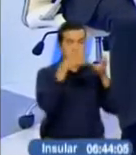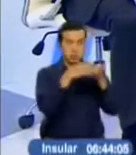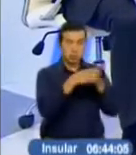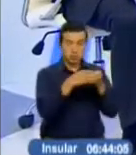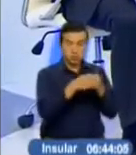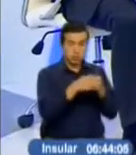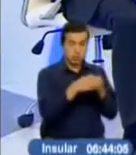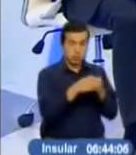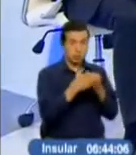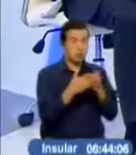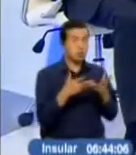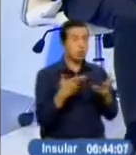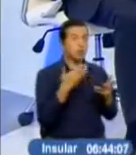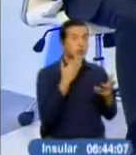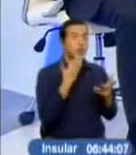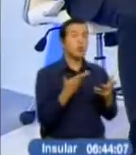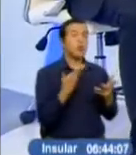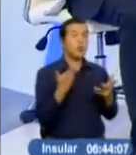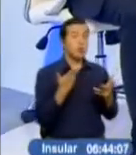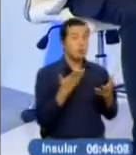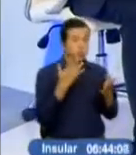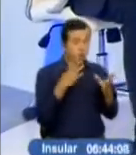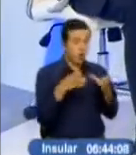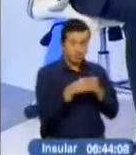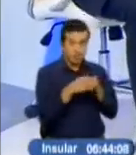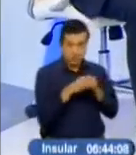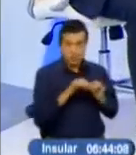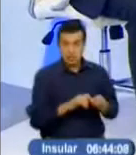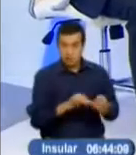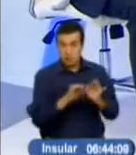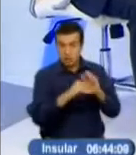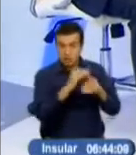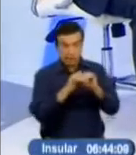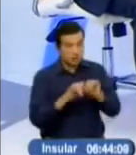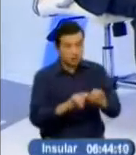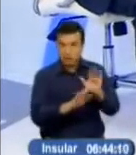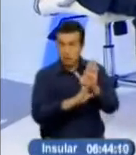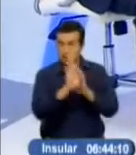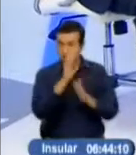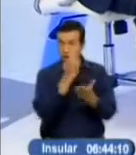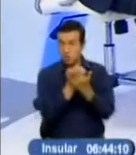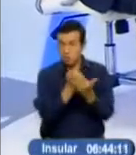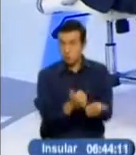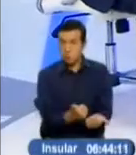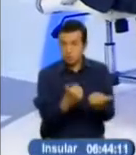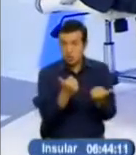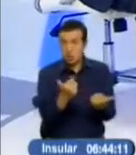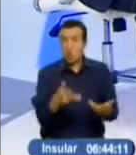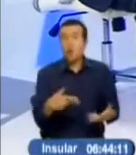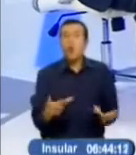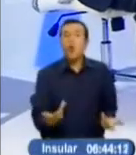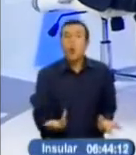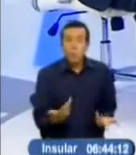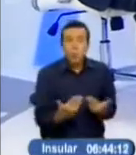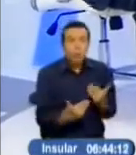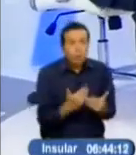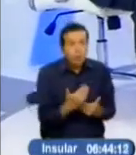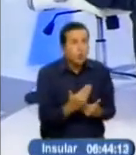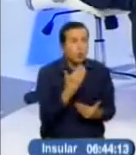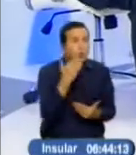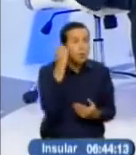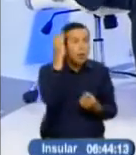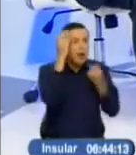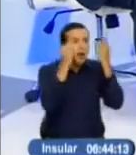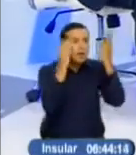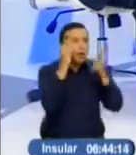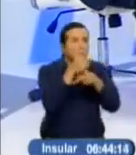en ese sentido cómo lograr esa asociatividad para que genere economía de escala a través también de procesos y negociación para